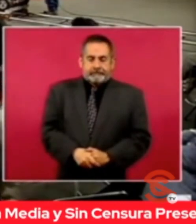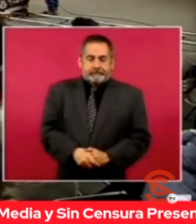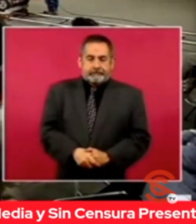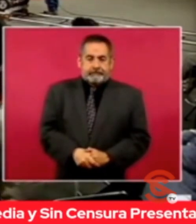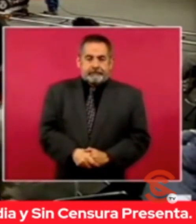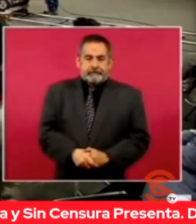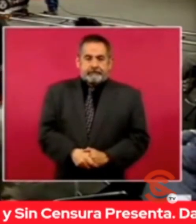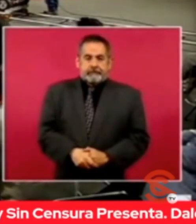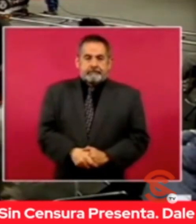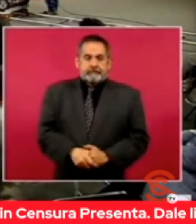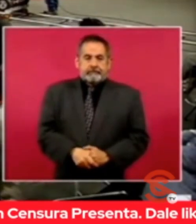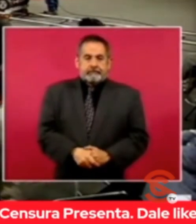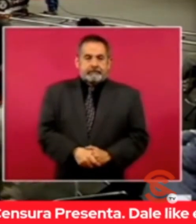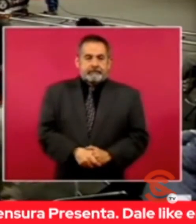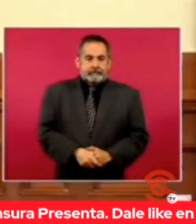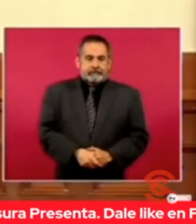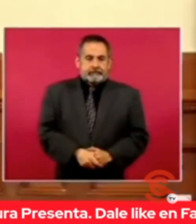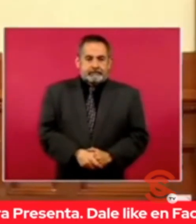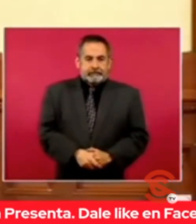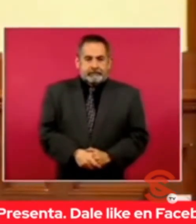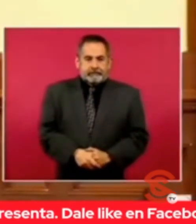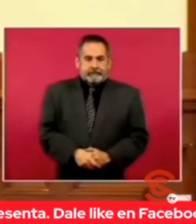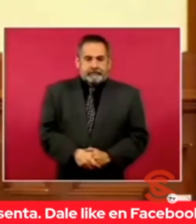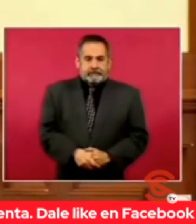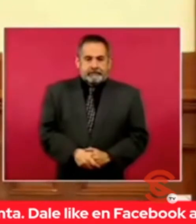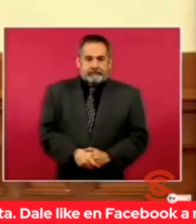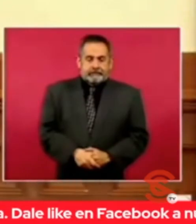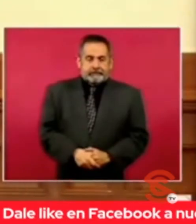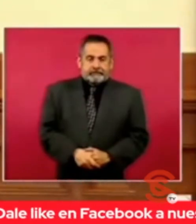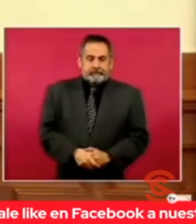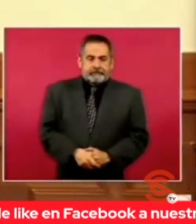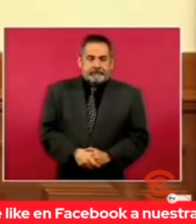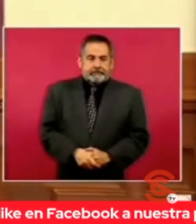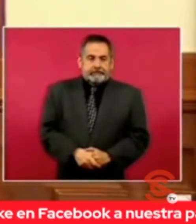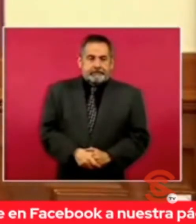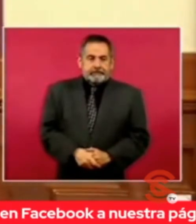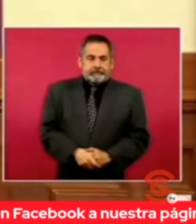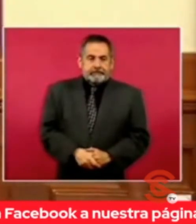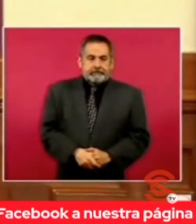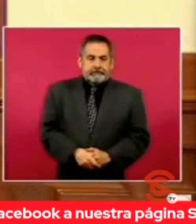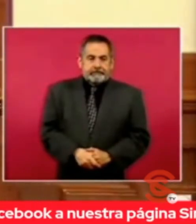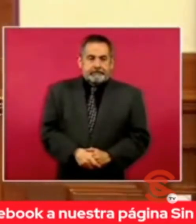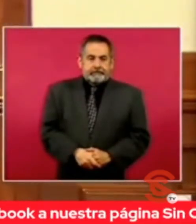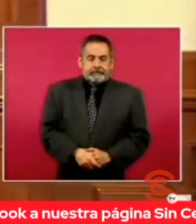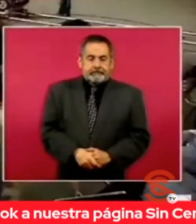¿A quién? Y ya le toca el sur y él responde.